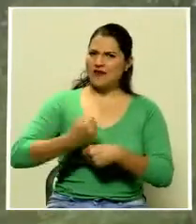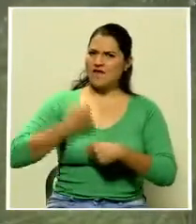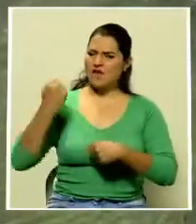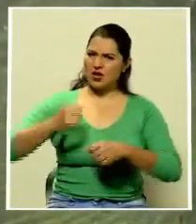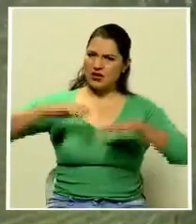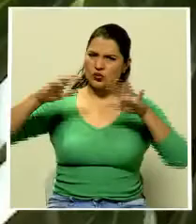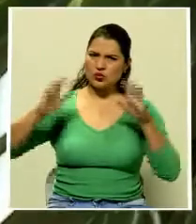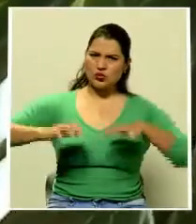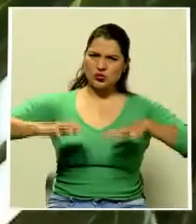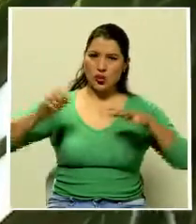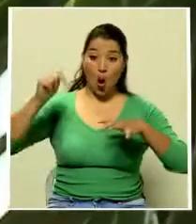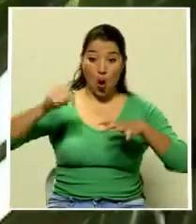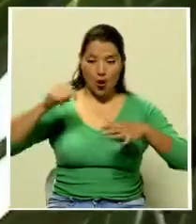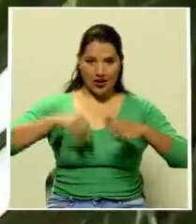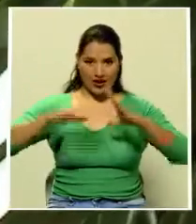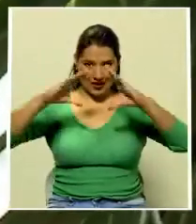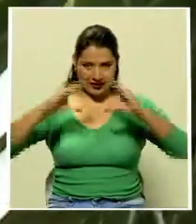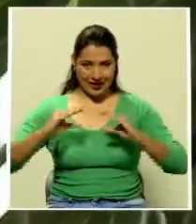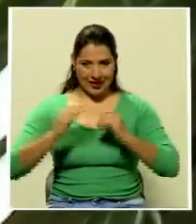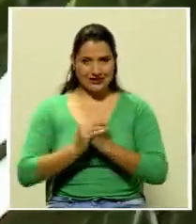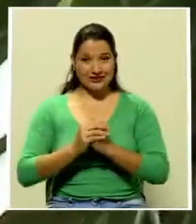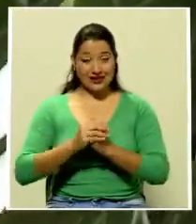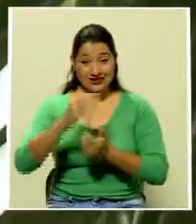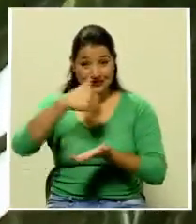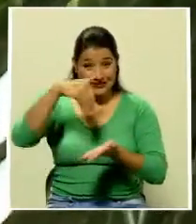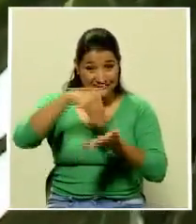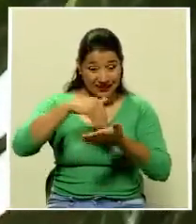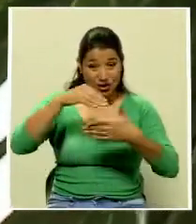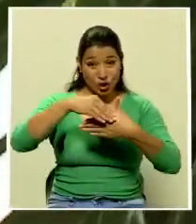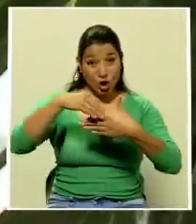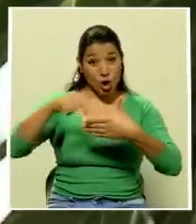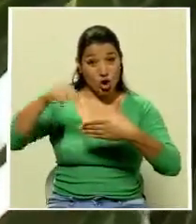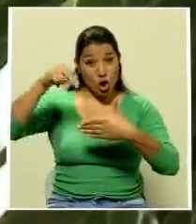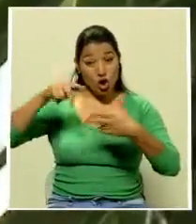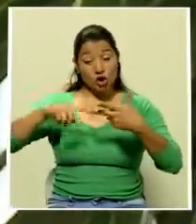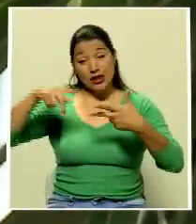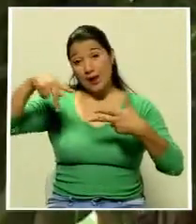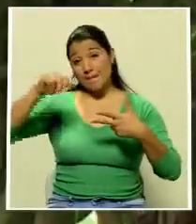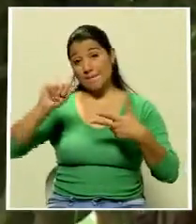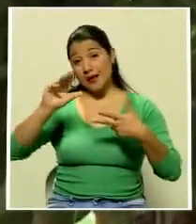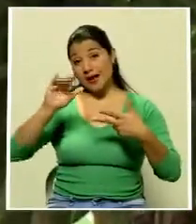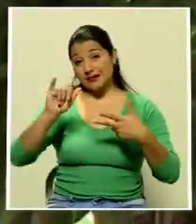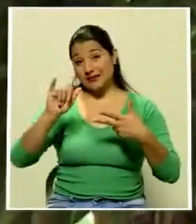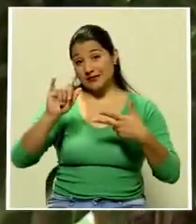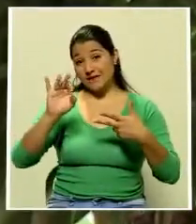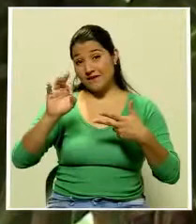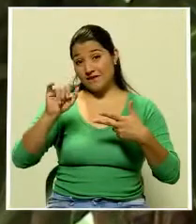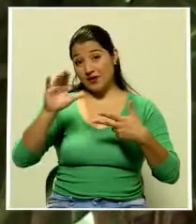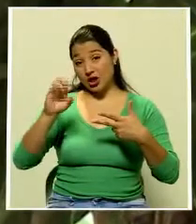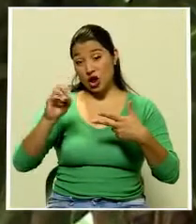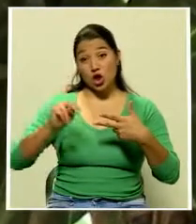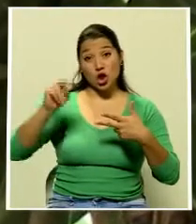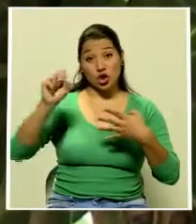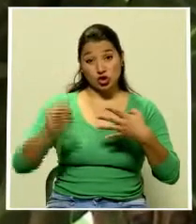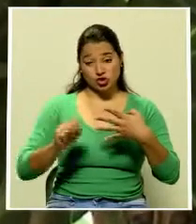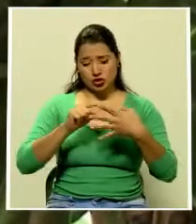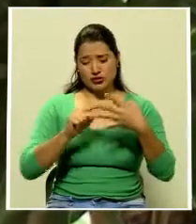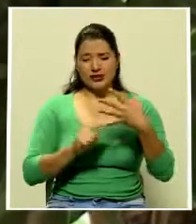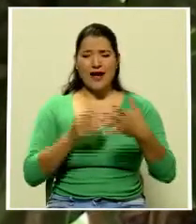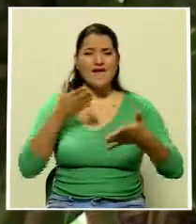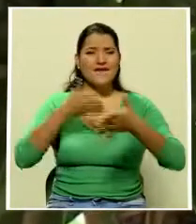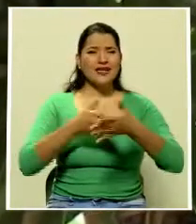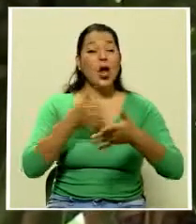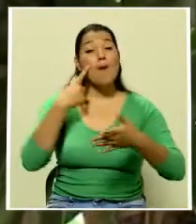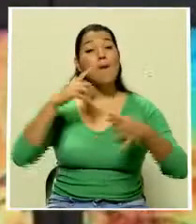precipitaciones durante la tarde de este martes. El Valle Central, la zona norte y el Pacífico Norte y Sur fueron los más afectados debido a las lluvias de esta